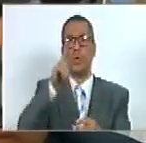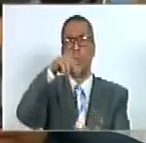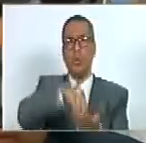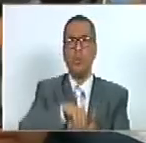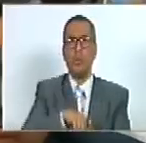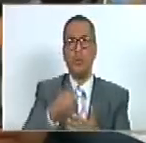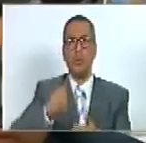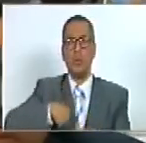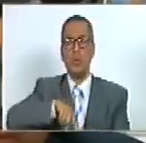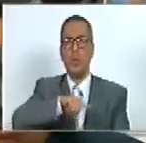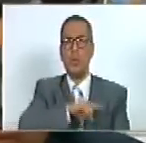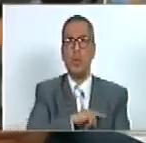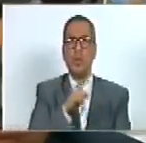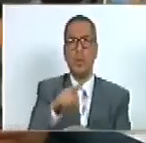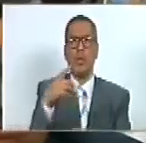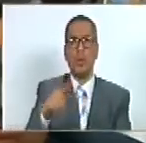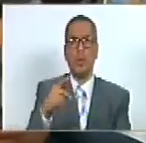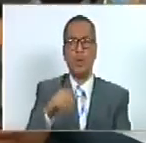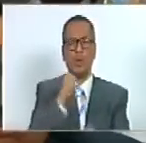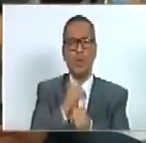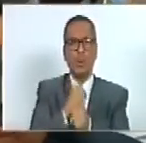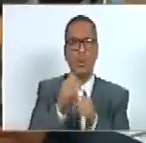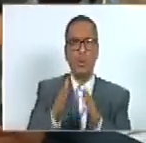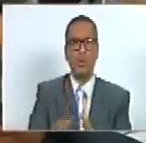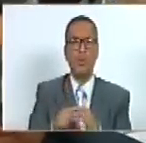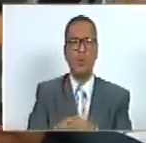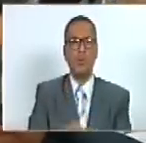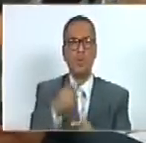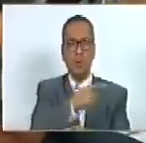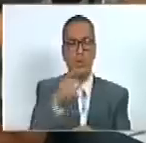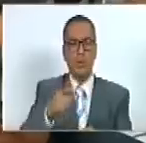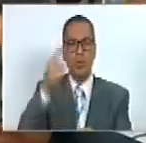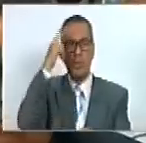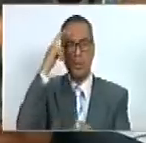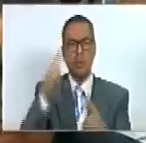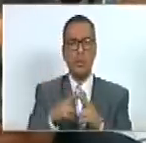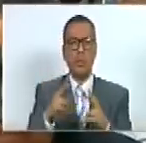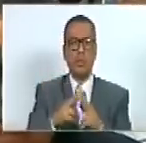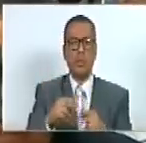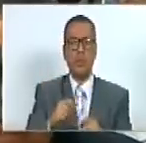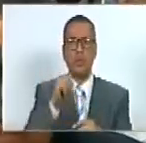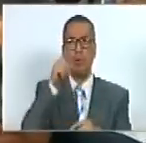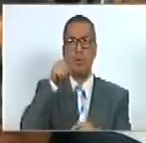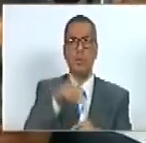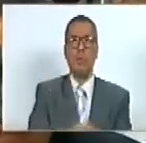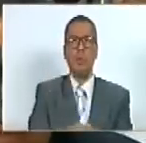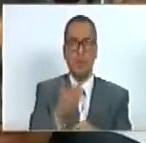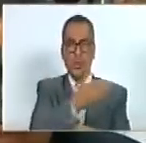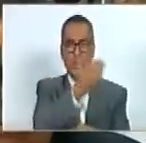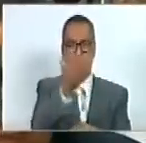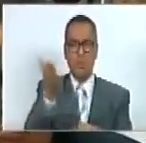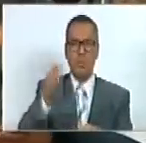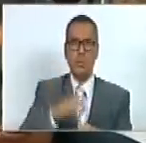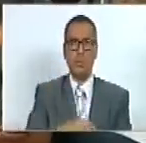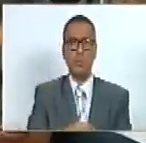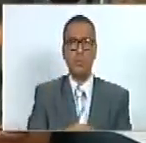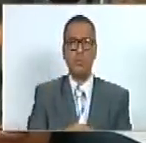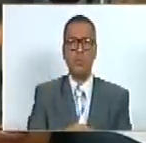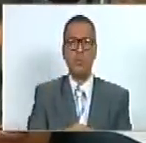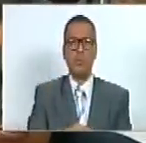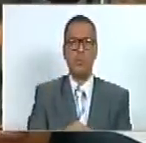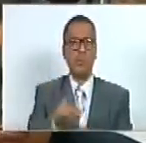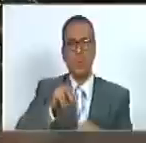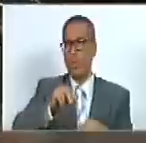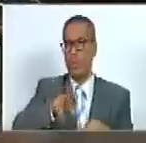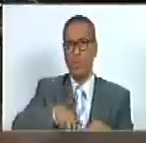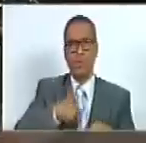2000 en materia de derechos de los trabajadores. Y ustedes se van a quedar sorprendidos. Ustedes no van a